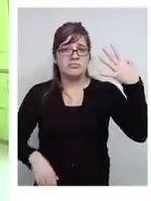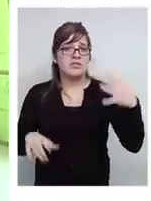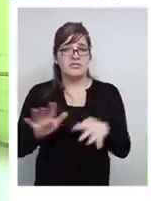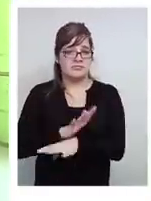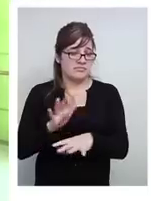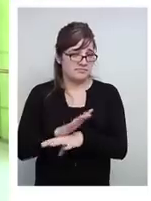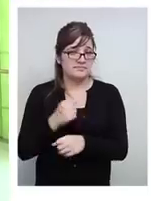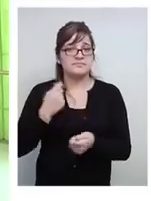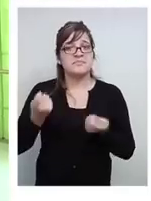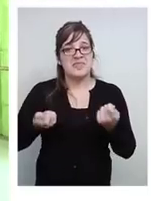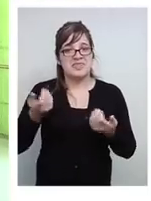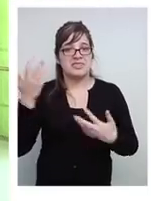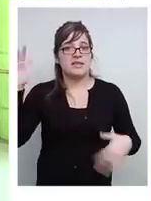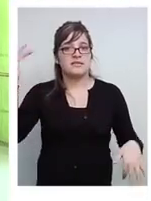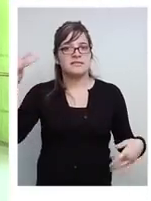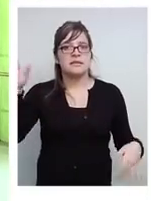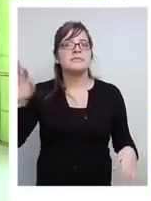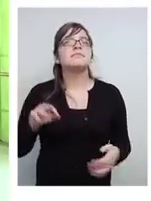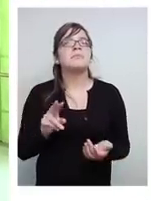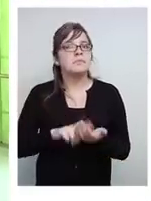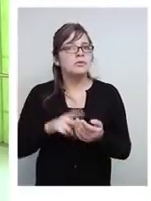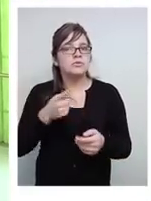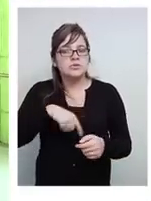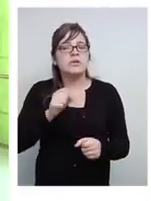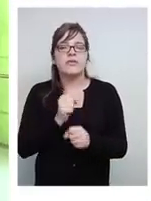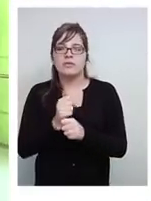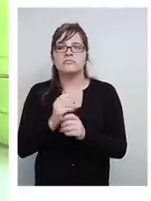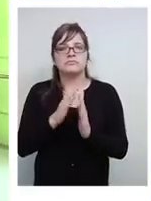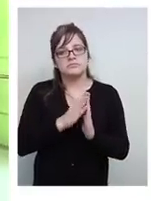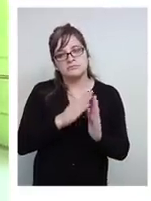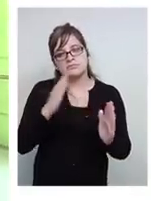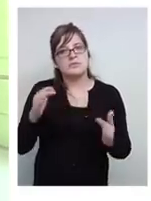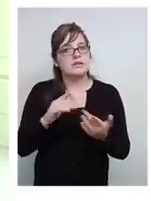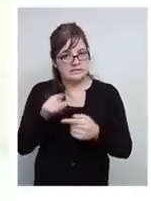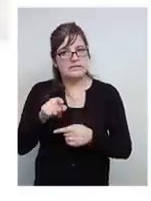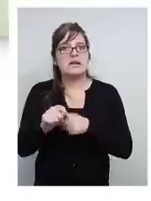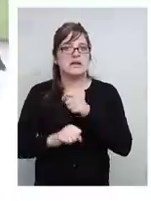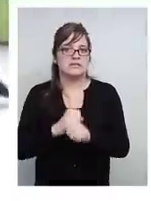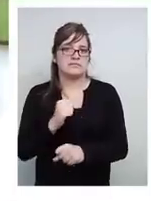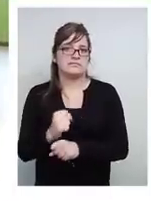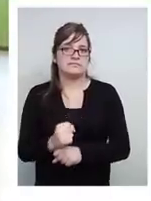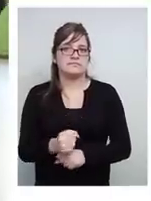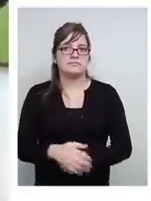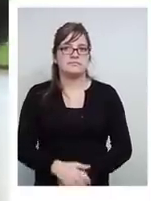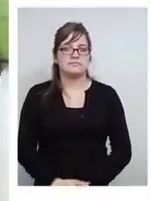títulos, y he participado en todas las temporadas de la compañía desde ese año.